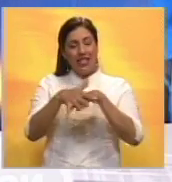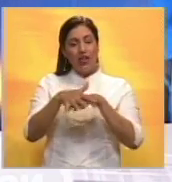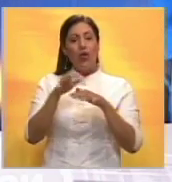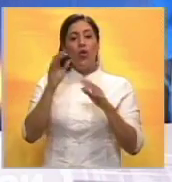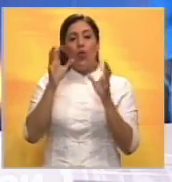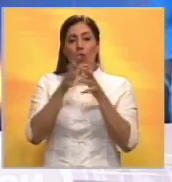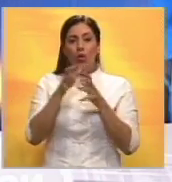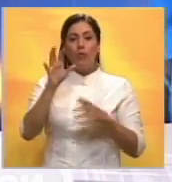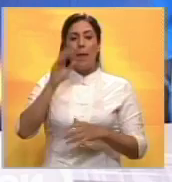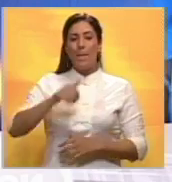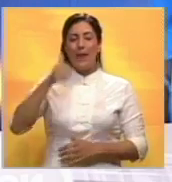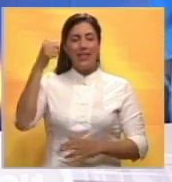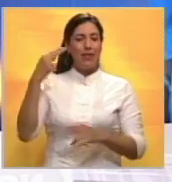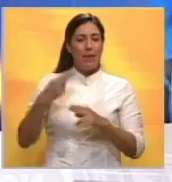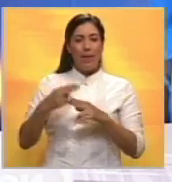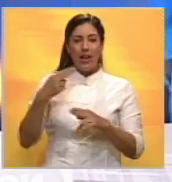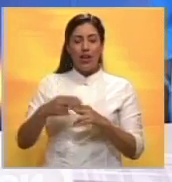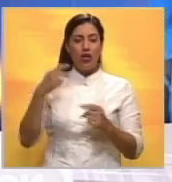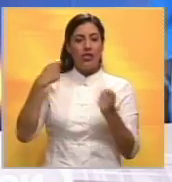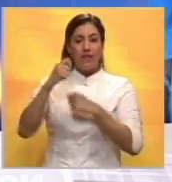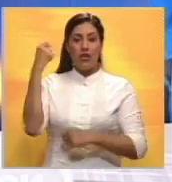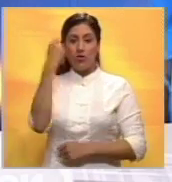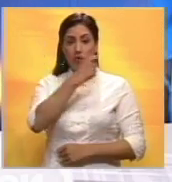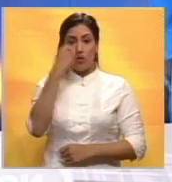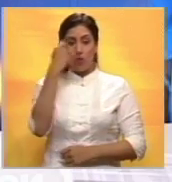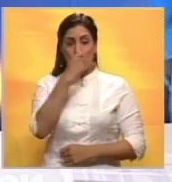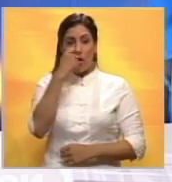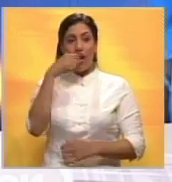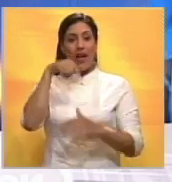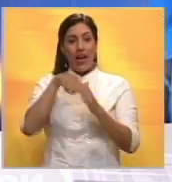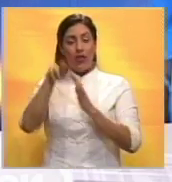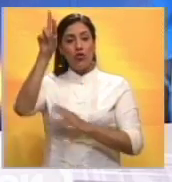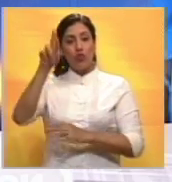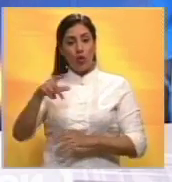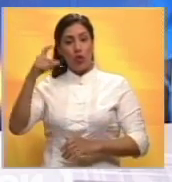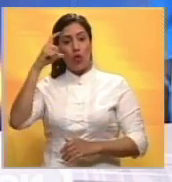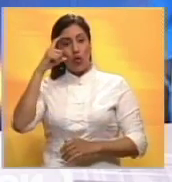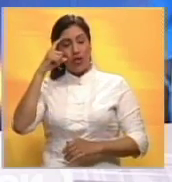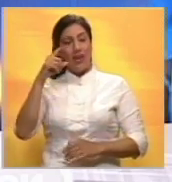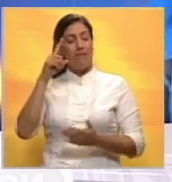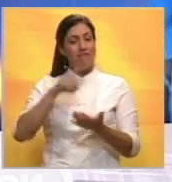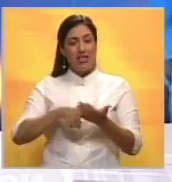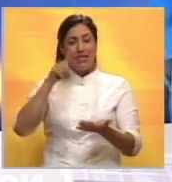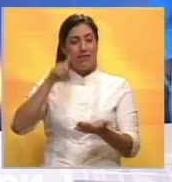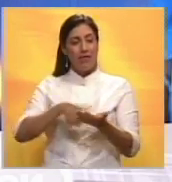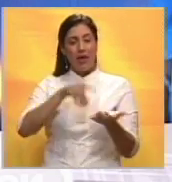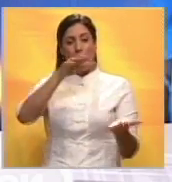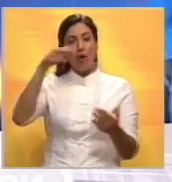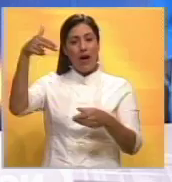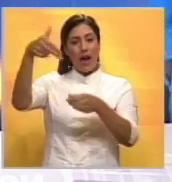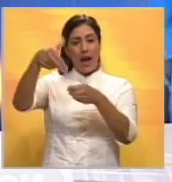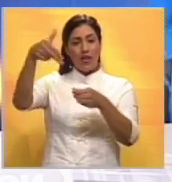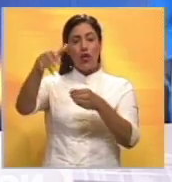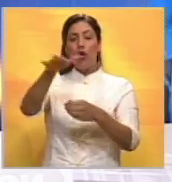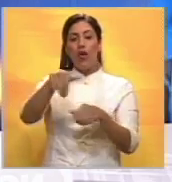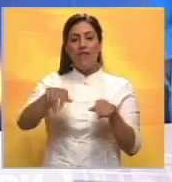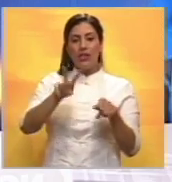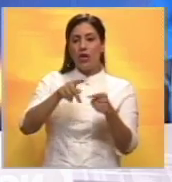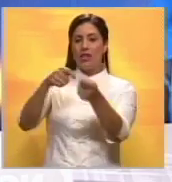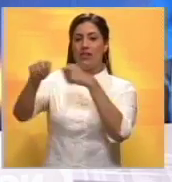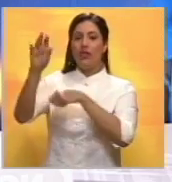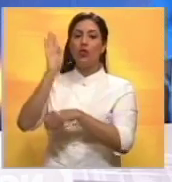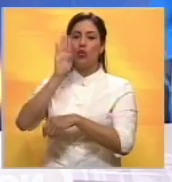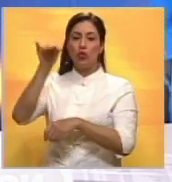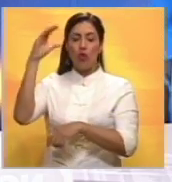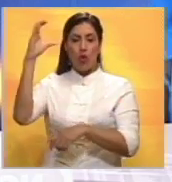de una de las bandas más grandes de contrabandistas que ingresaba diariamente miles de galones de combustible procedentes de Venezuela